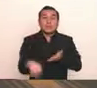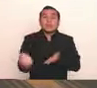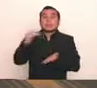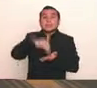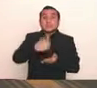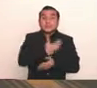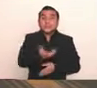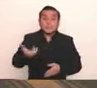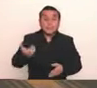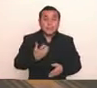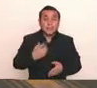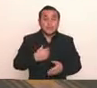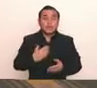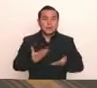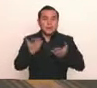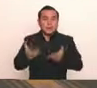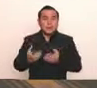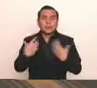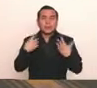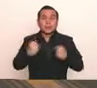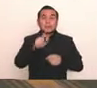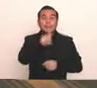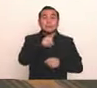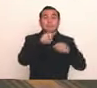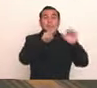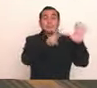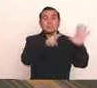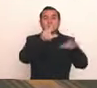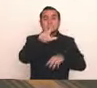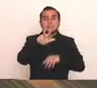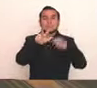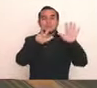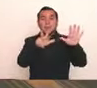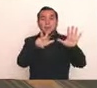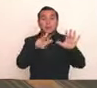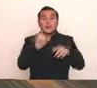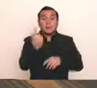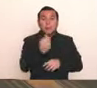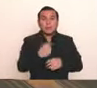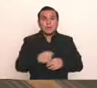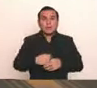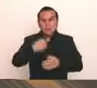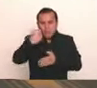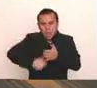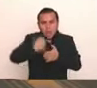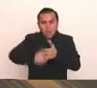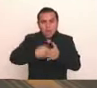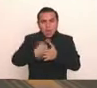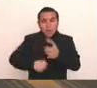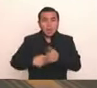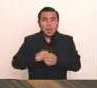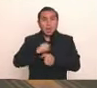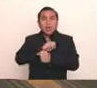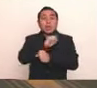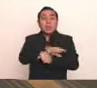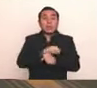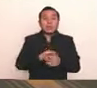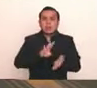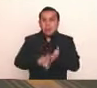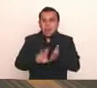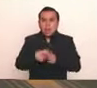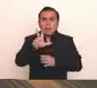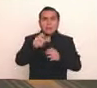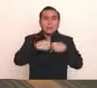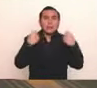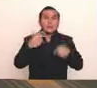con recurso humano en el área salud mil 738 nuevos profesionales e incorporados para hacerle frente a la pandemia con una inversión de más de tres millones de